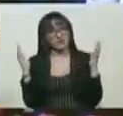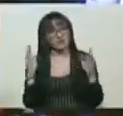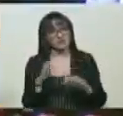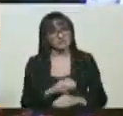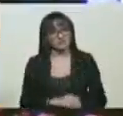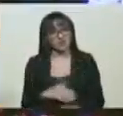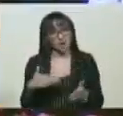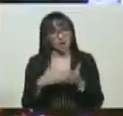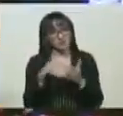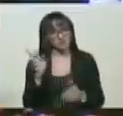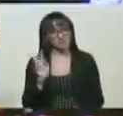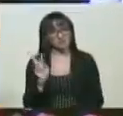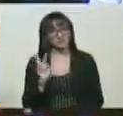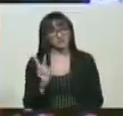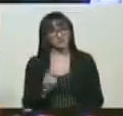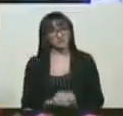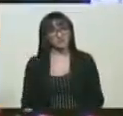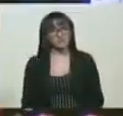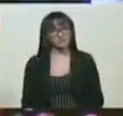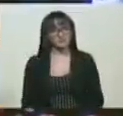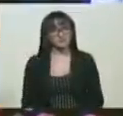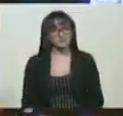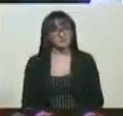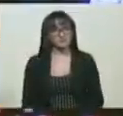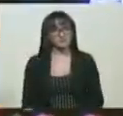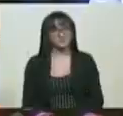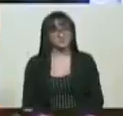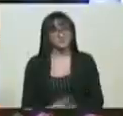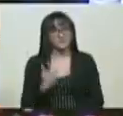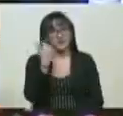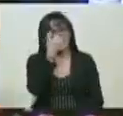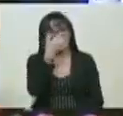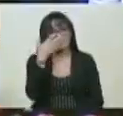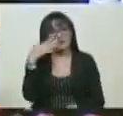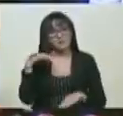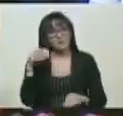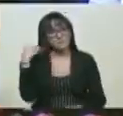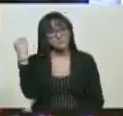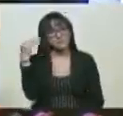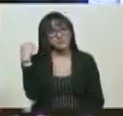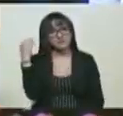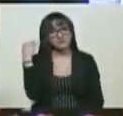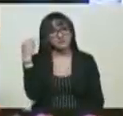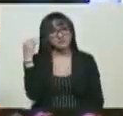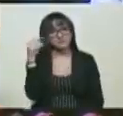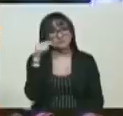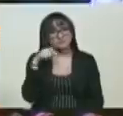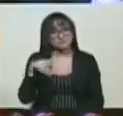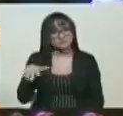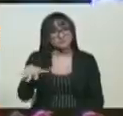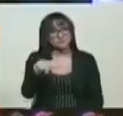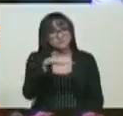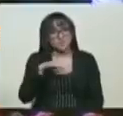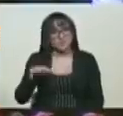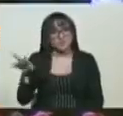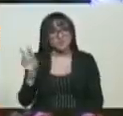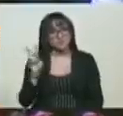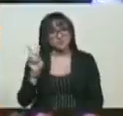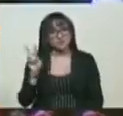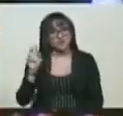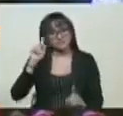Venezuela. Y si el imperialismo cree que el pueblo venezolano se va a